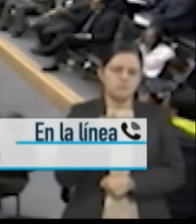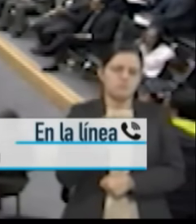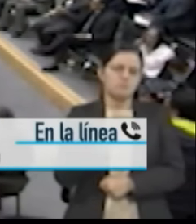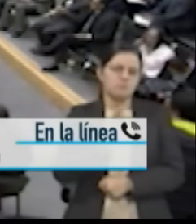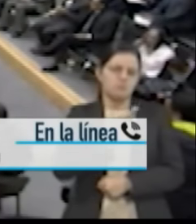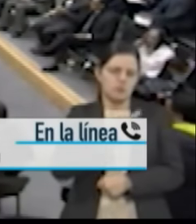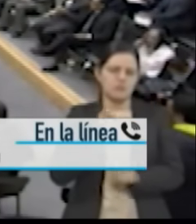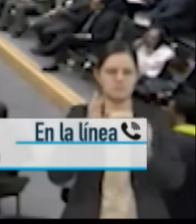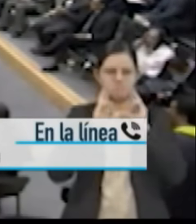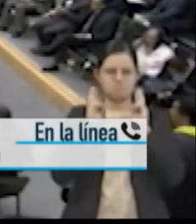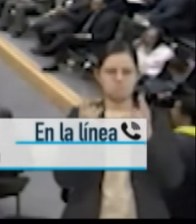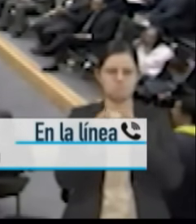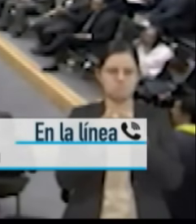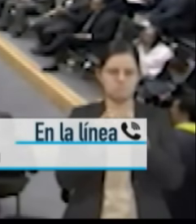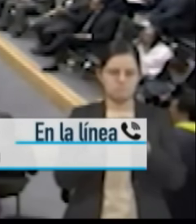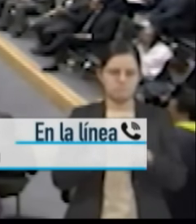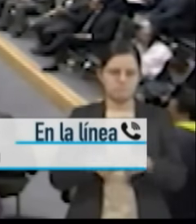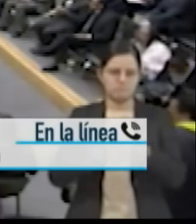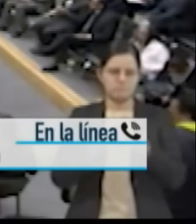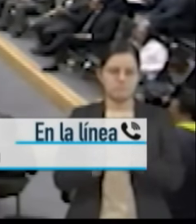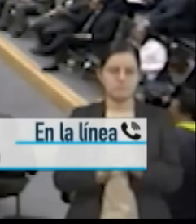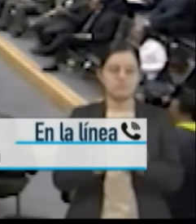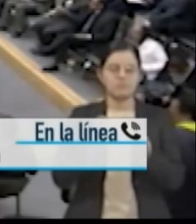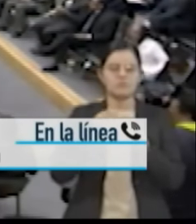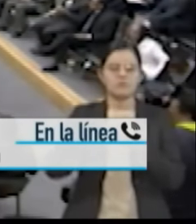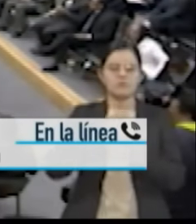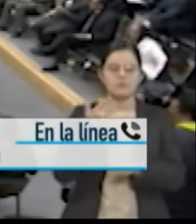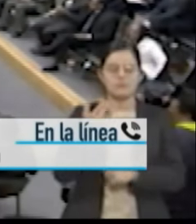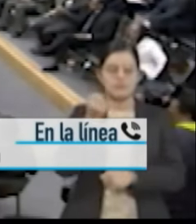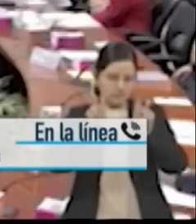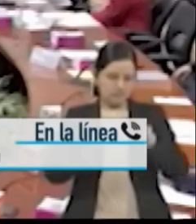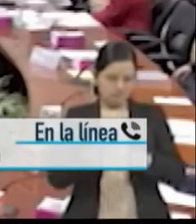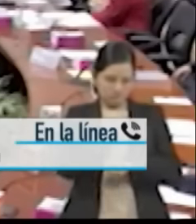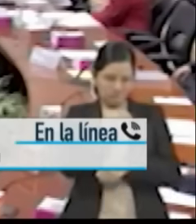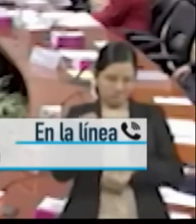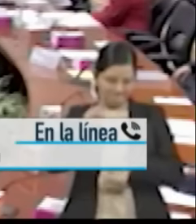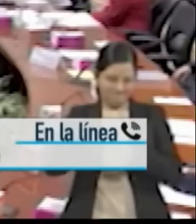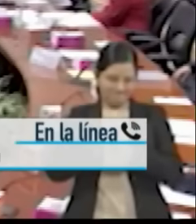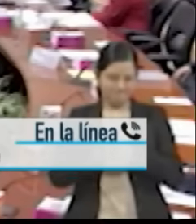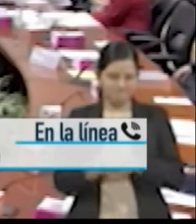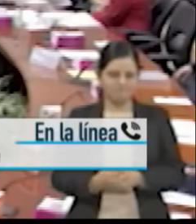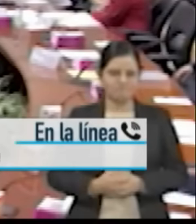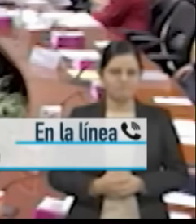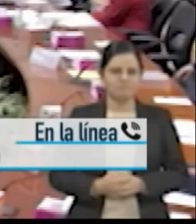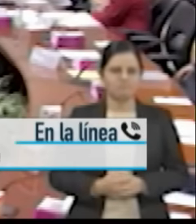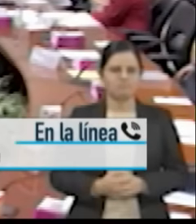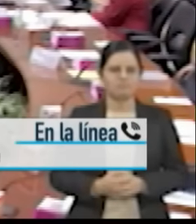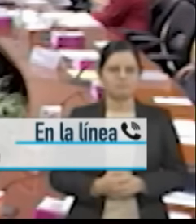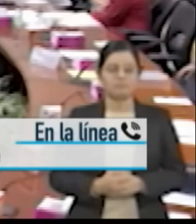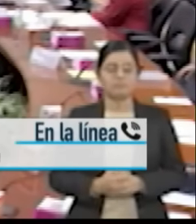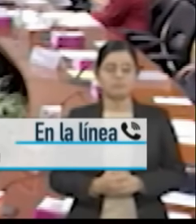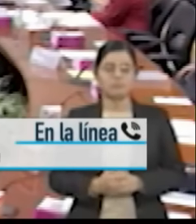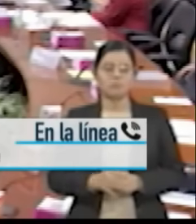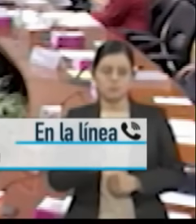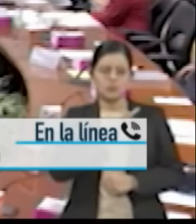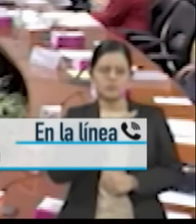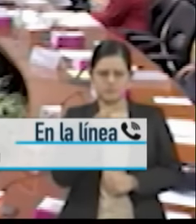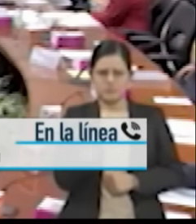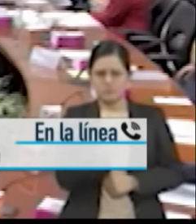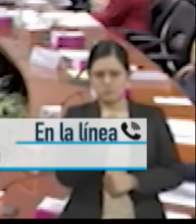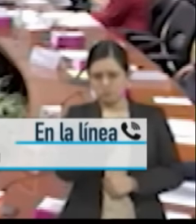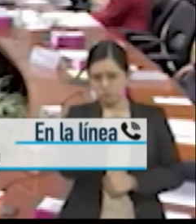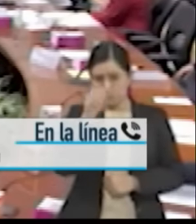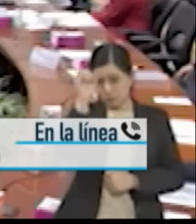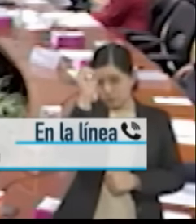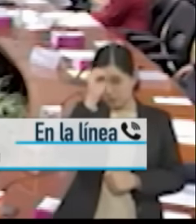el representante de Morena, porque era un militante de Morena, y dio una disculpa, cosa que estuvo muy muy bien,